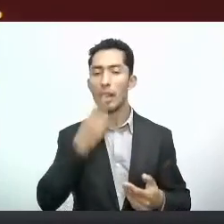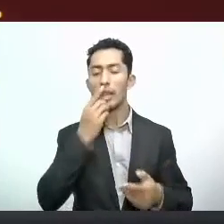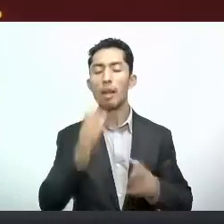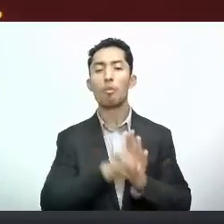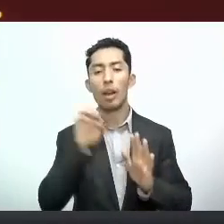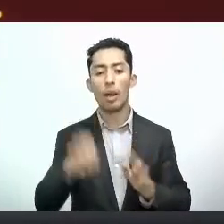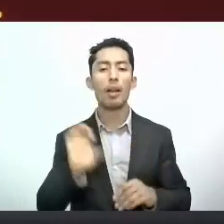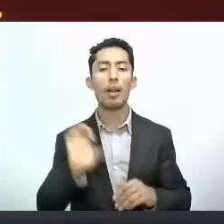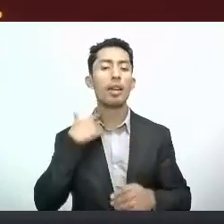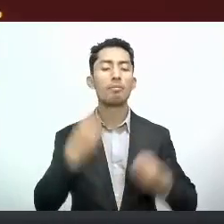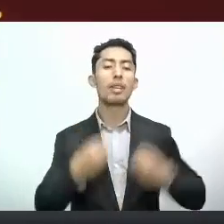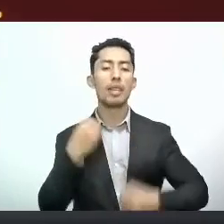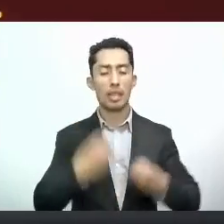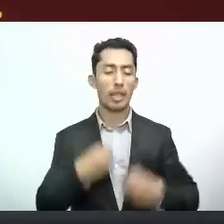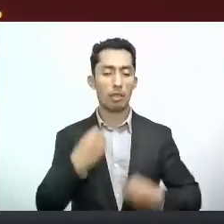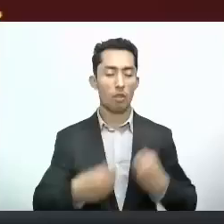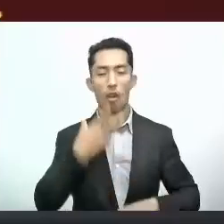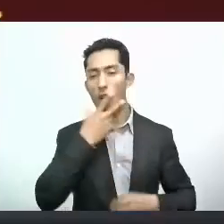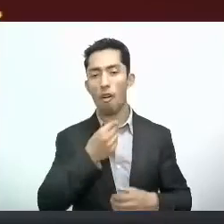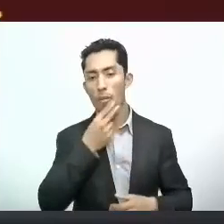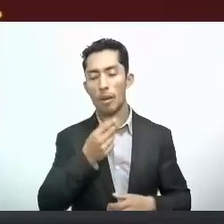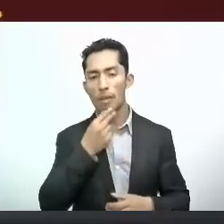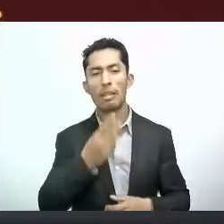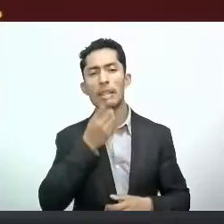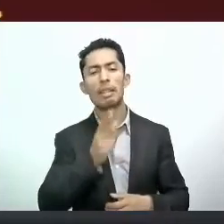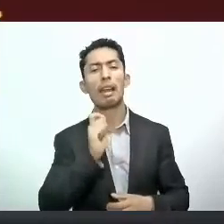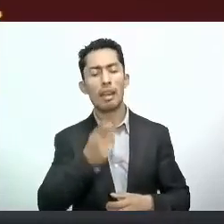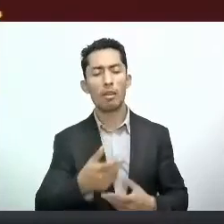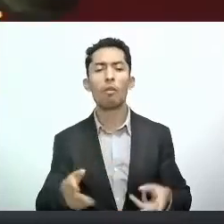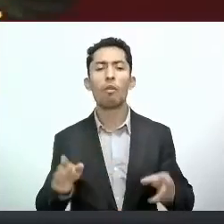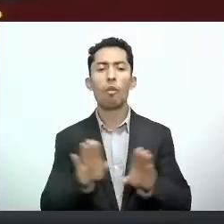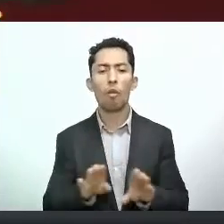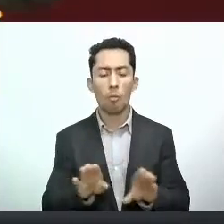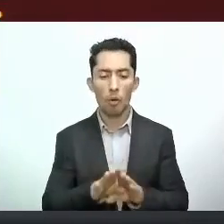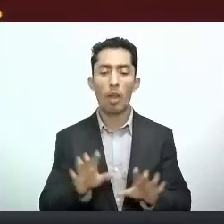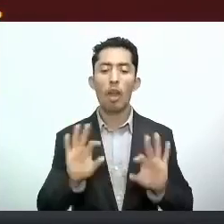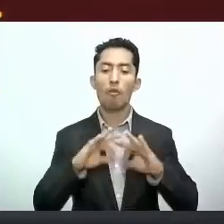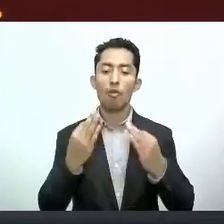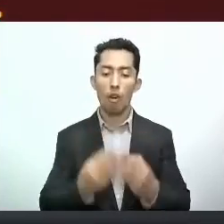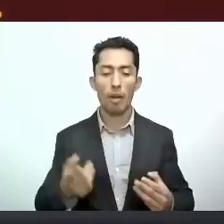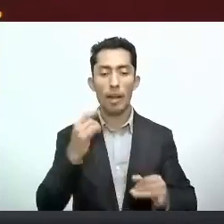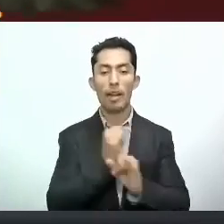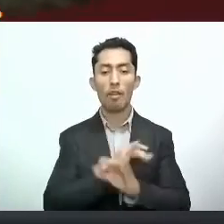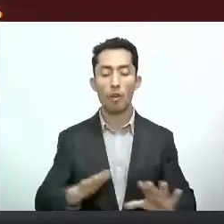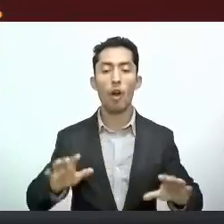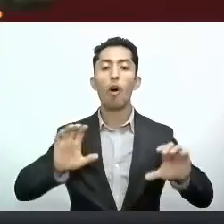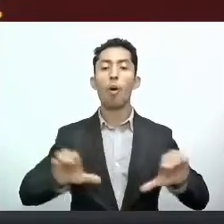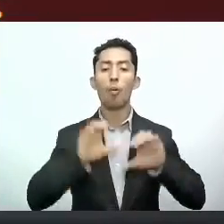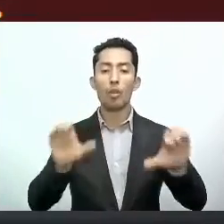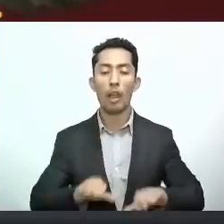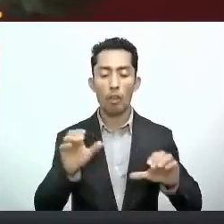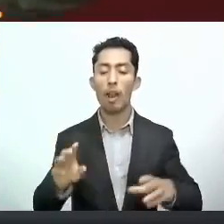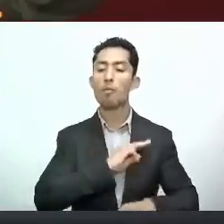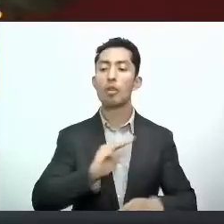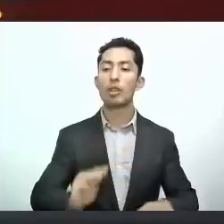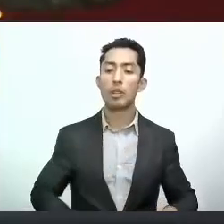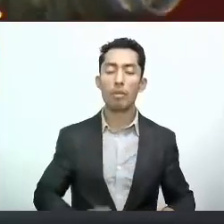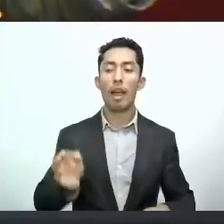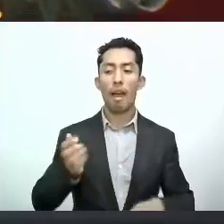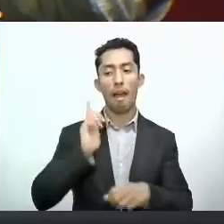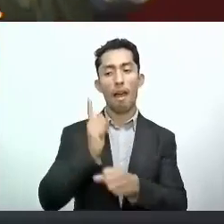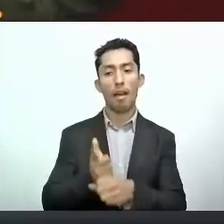Cosío, es cómo también acerca ciertos módulos de información en una computadora en un municipio donde estás identificando que hay